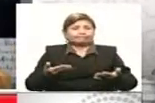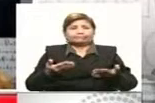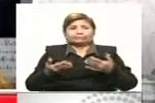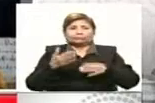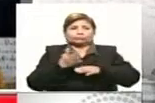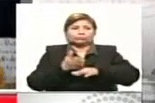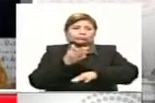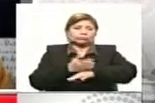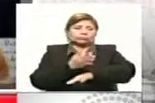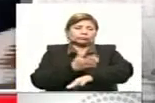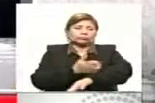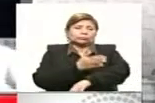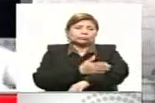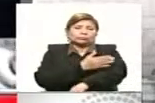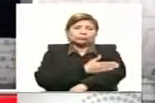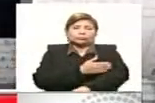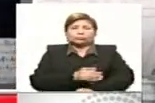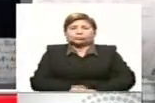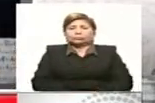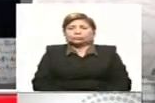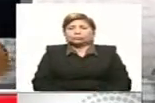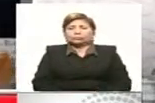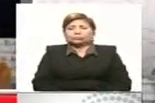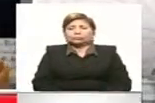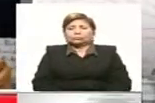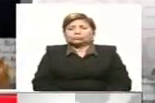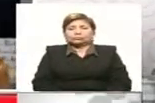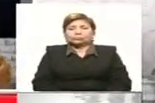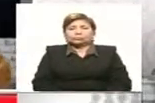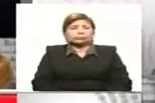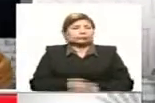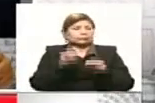para que esto avance, ¿no? Con respecto al tema